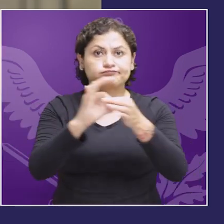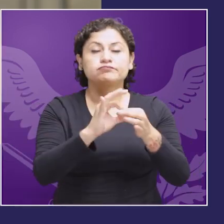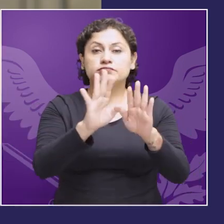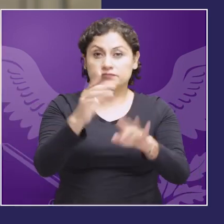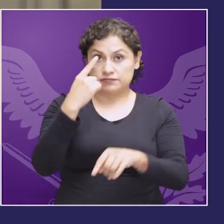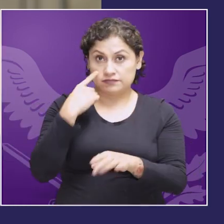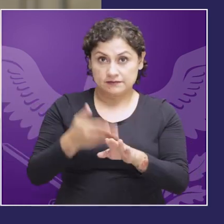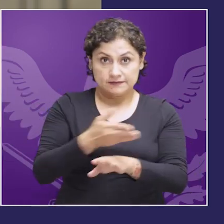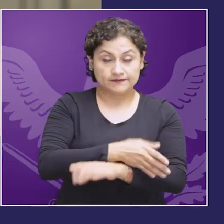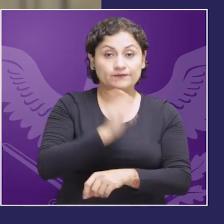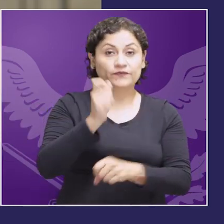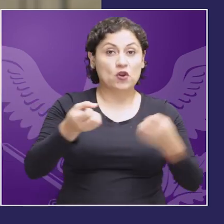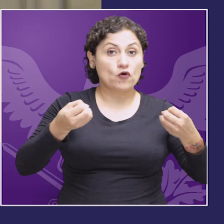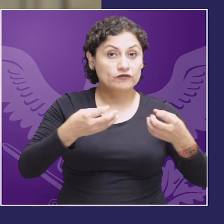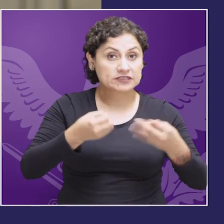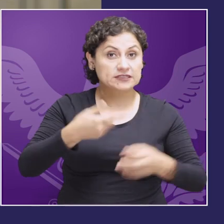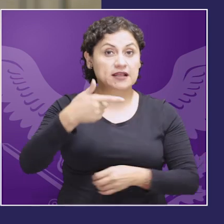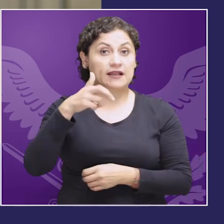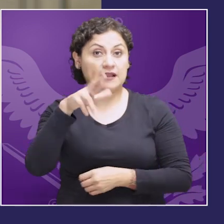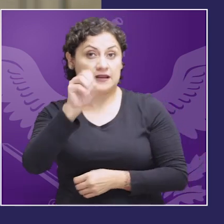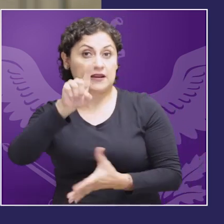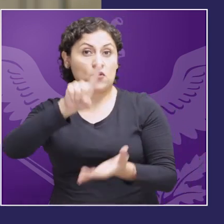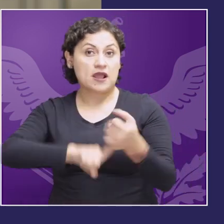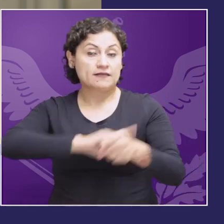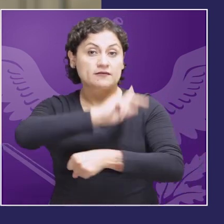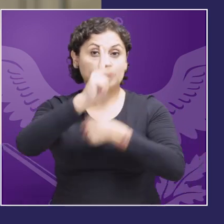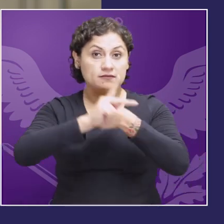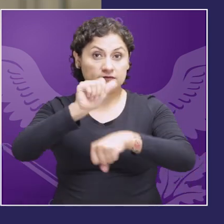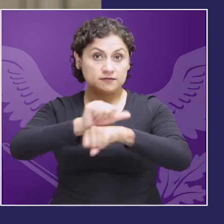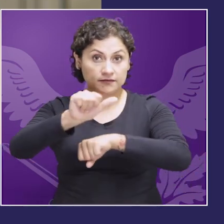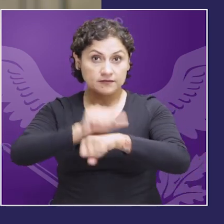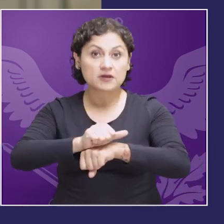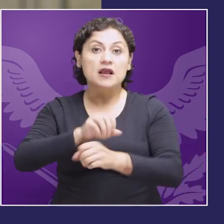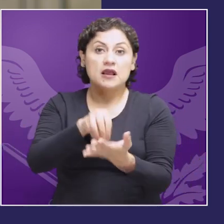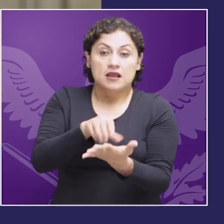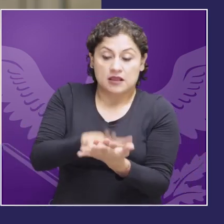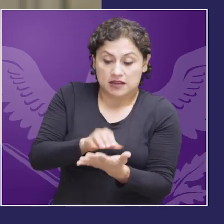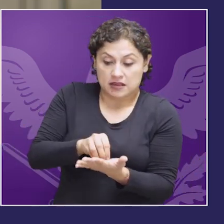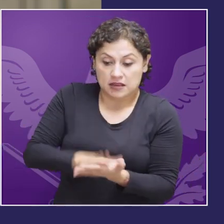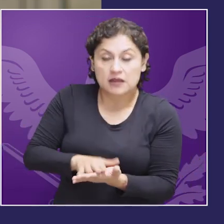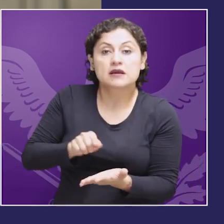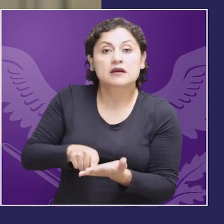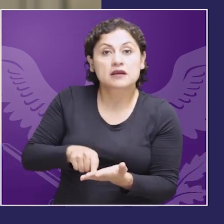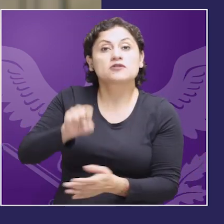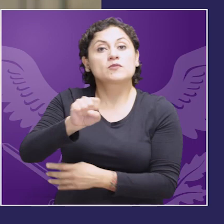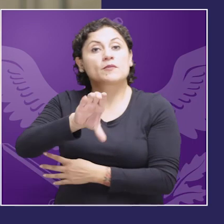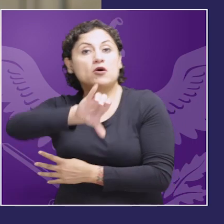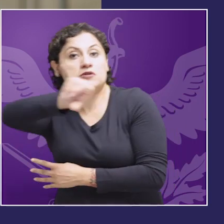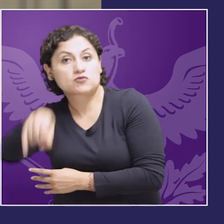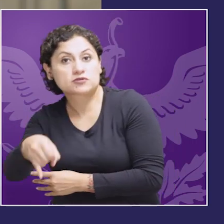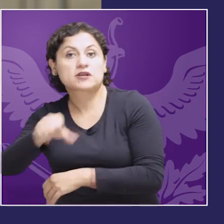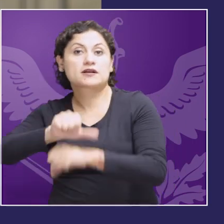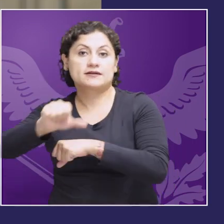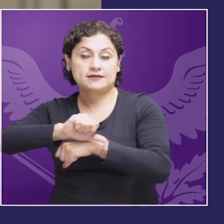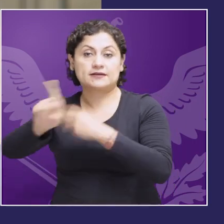fijan, en esto que les estoy hablando era el aporte de la Oficina de Género de la Corte Suprema Argentina. Registro Iberoamericano